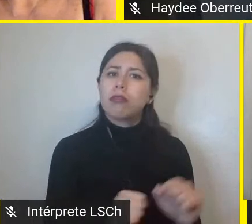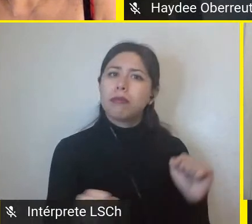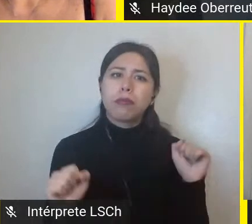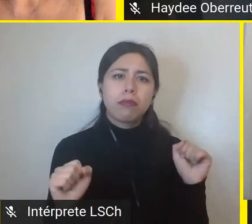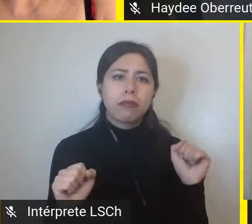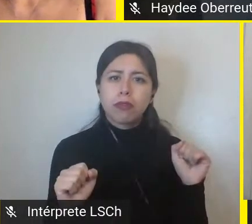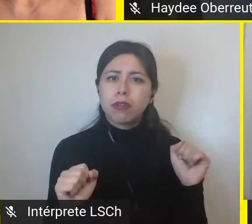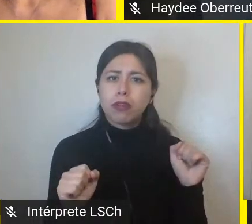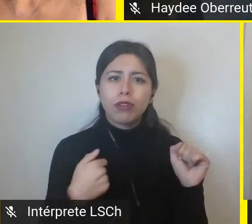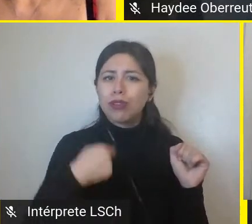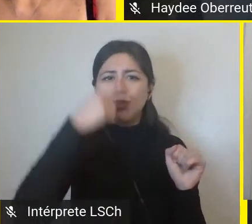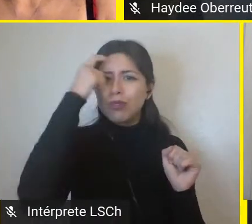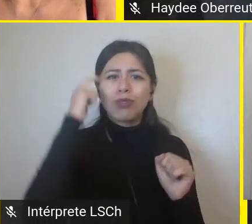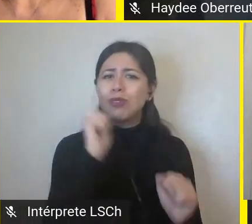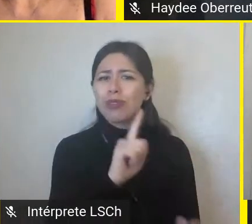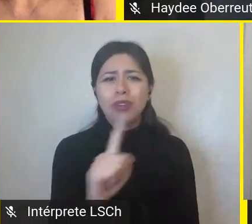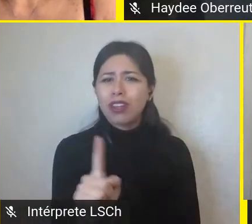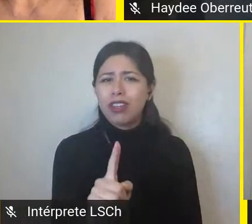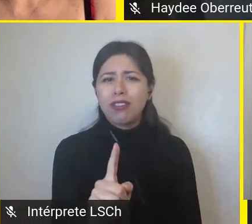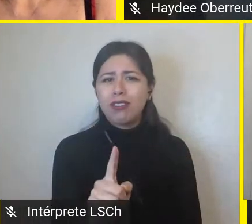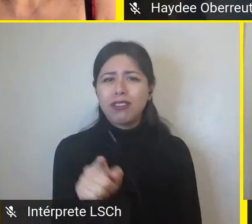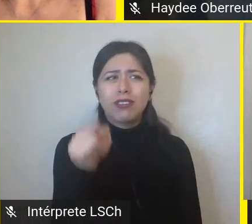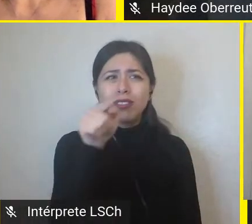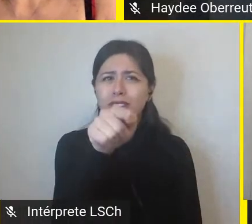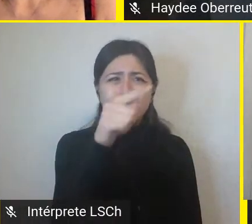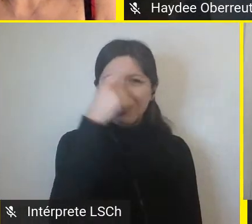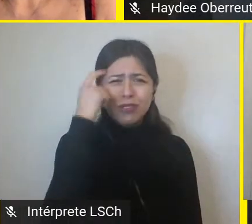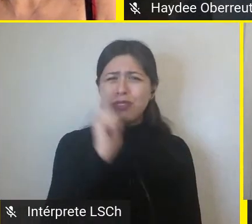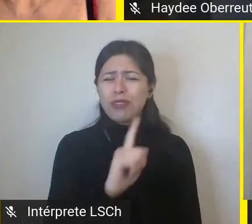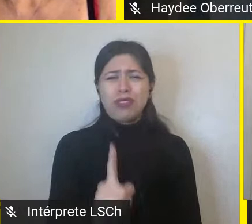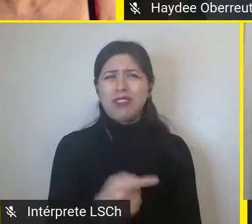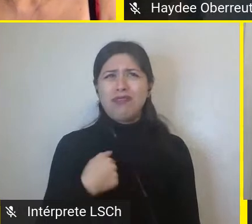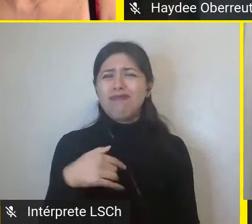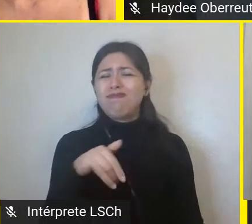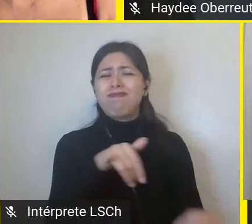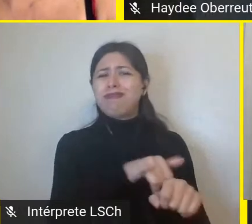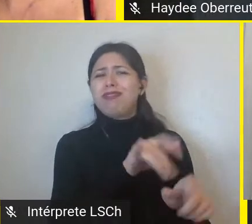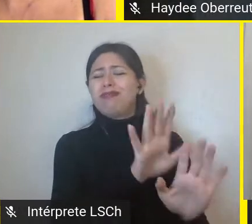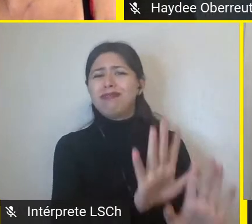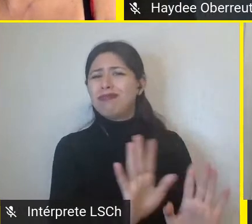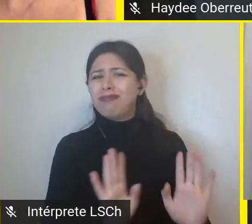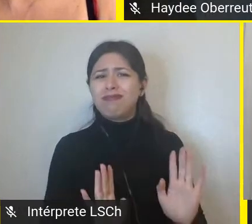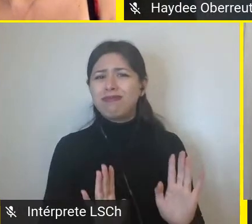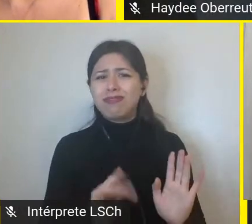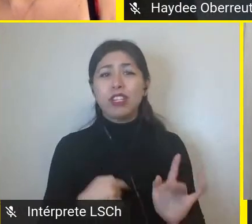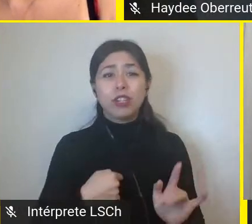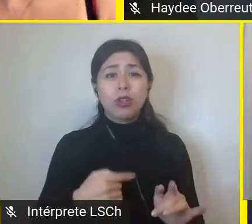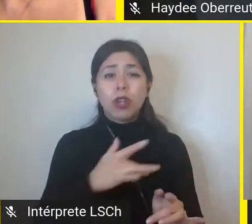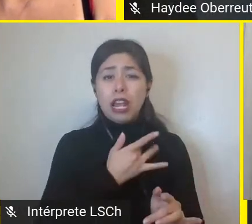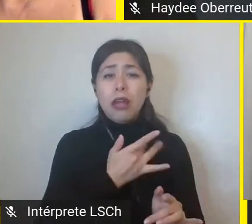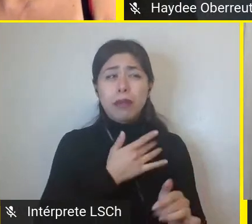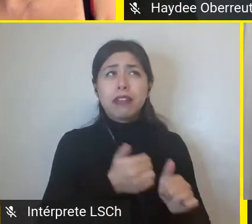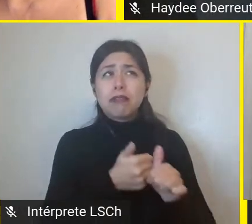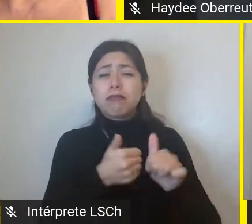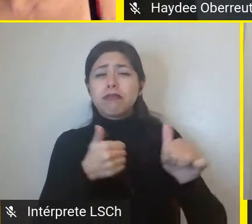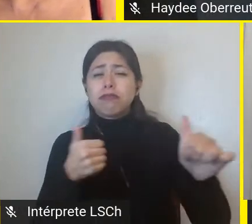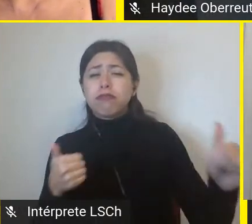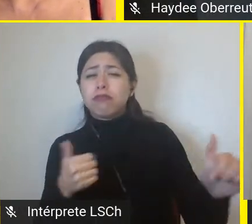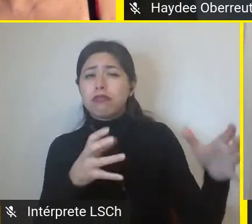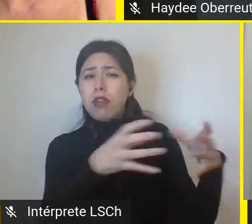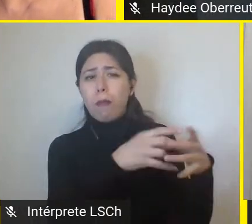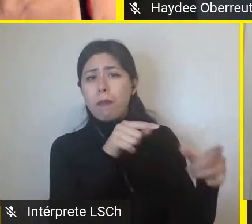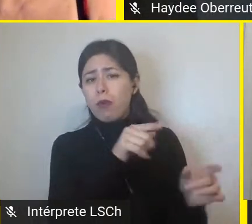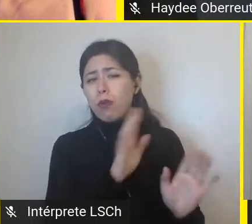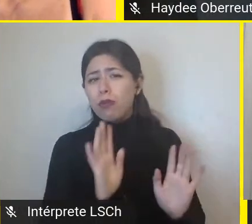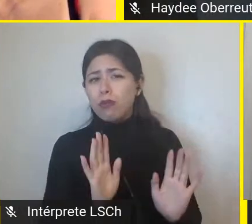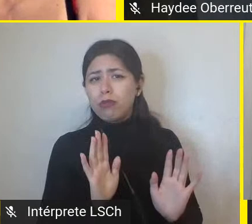eso que no les creo. Ese es el problema que tengo. Lamentablemente sí. Me considero súper lejana a ese mundo. Entonces, a lo mejor